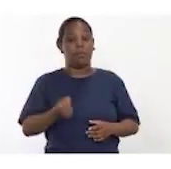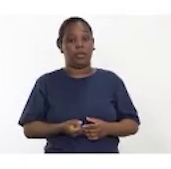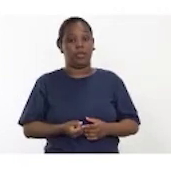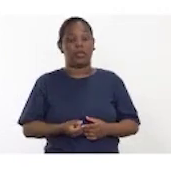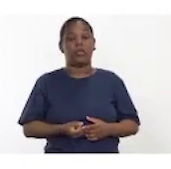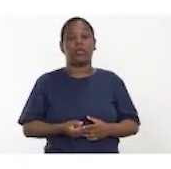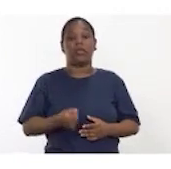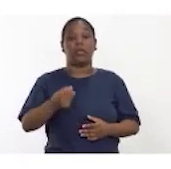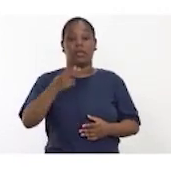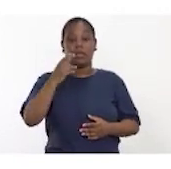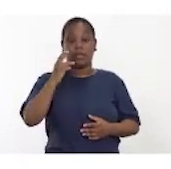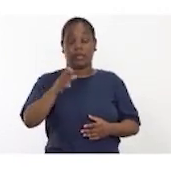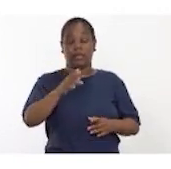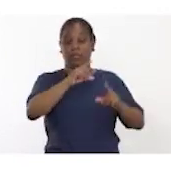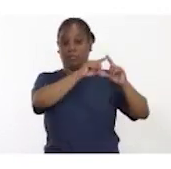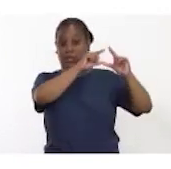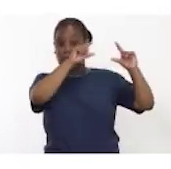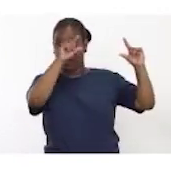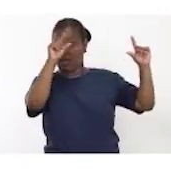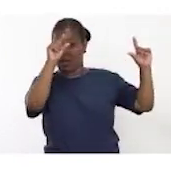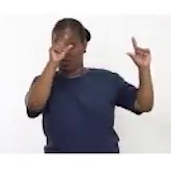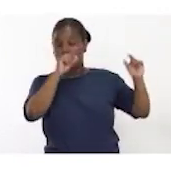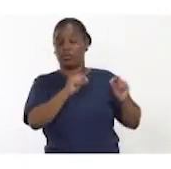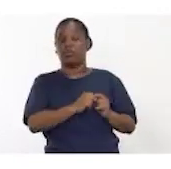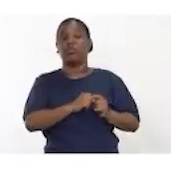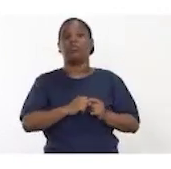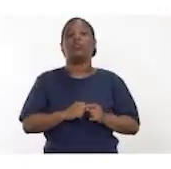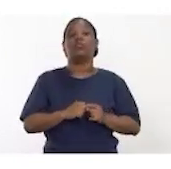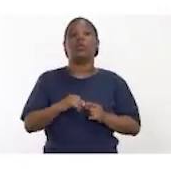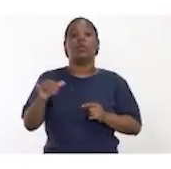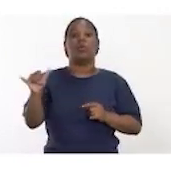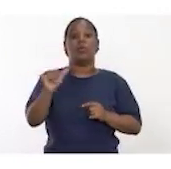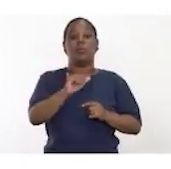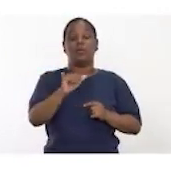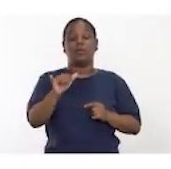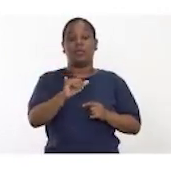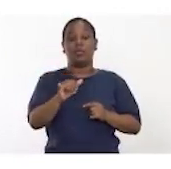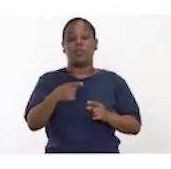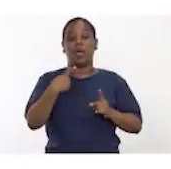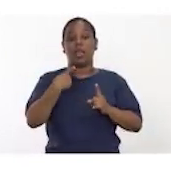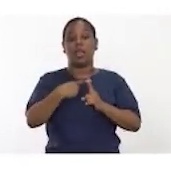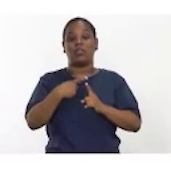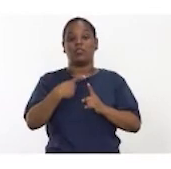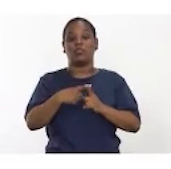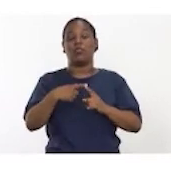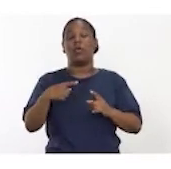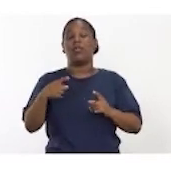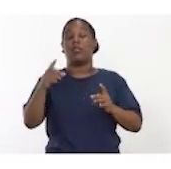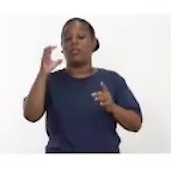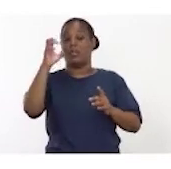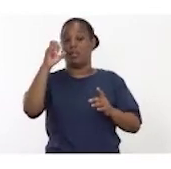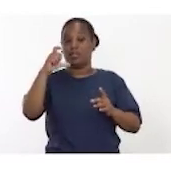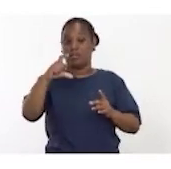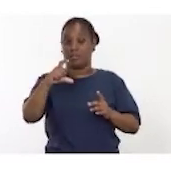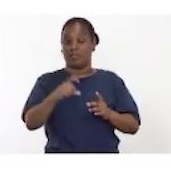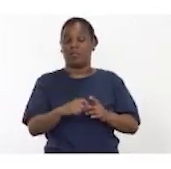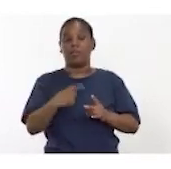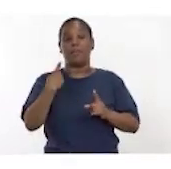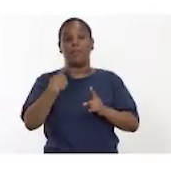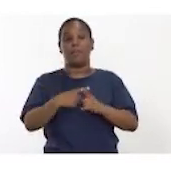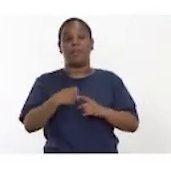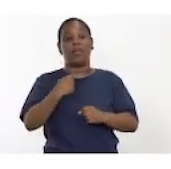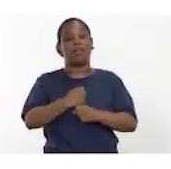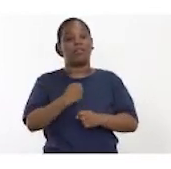frecuencia multiplicado por la constante de Planck va a ser igual a la suma de la energía cinética